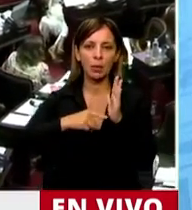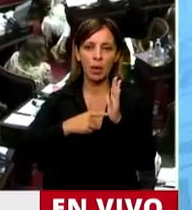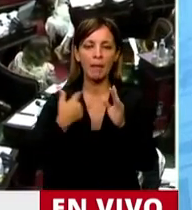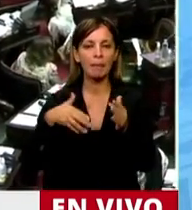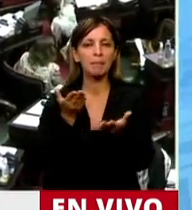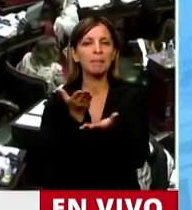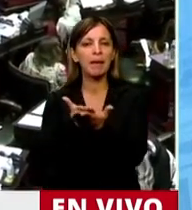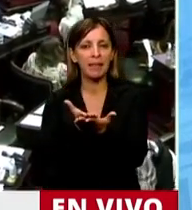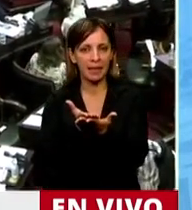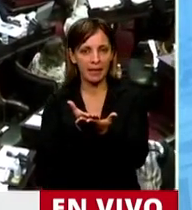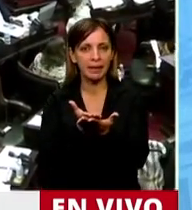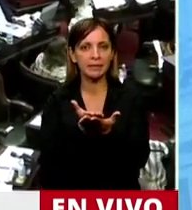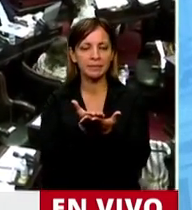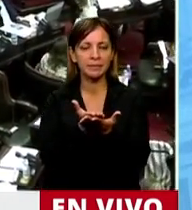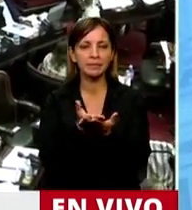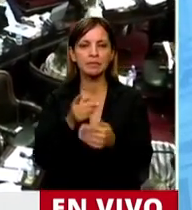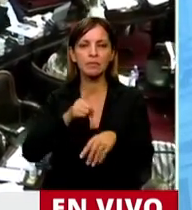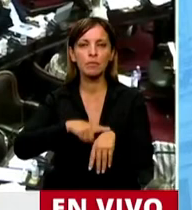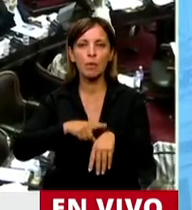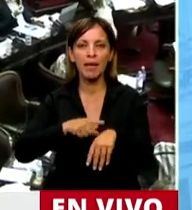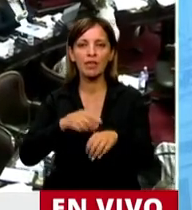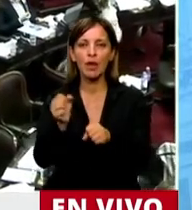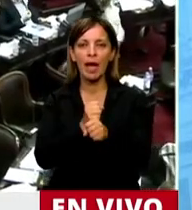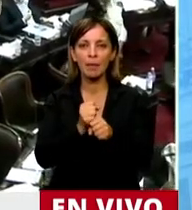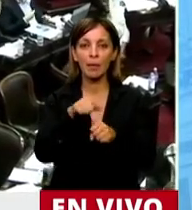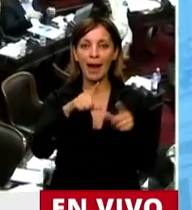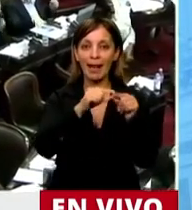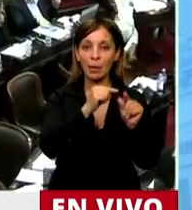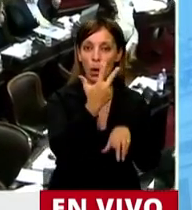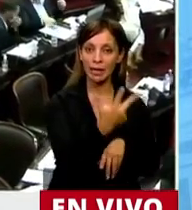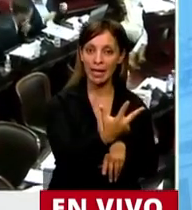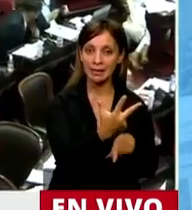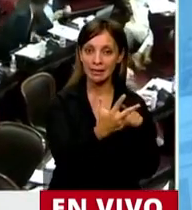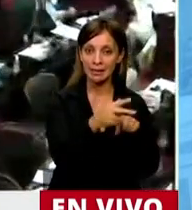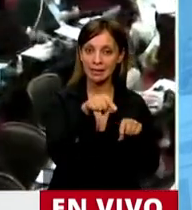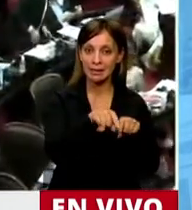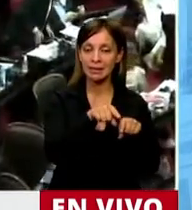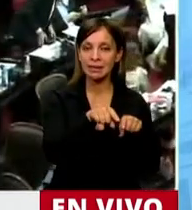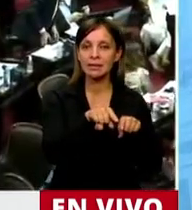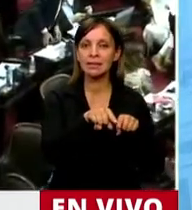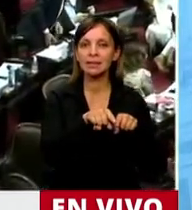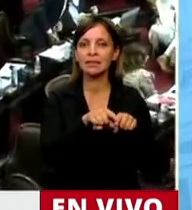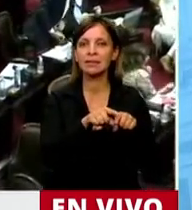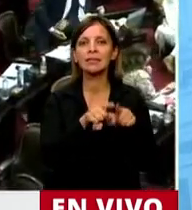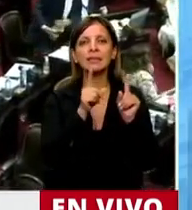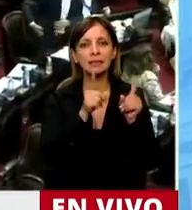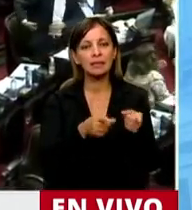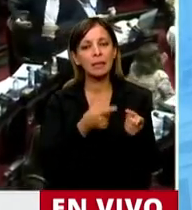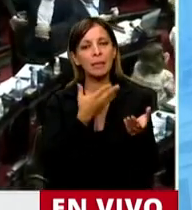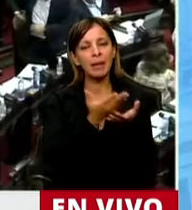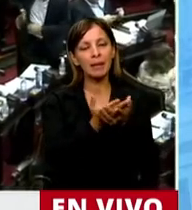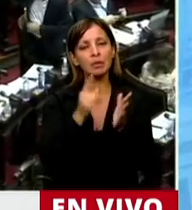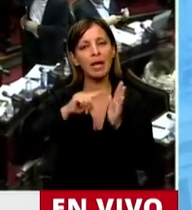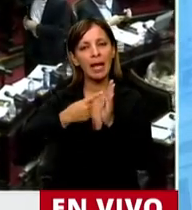a pedir que al momento de aprobar este artículo 3, estamos pidiendo también que se trate en